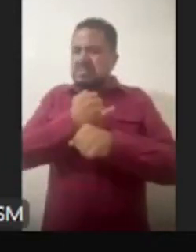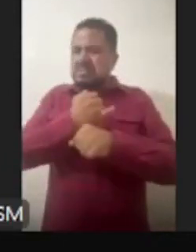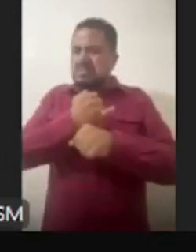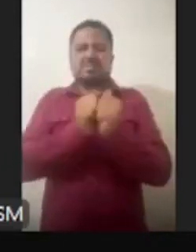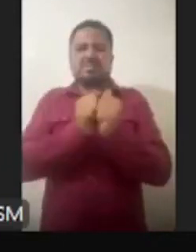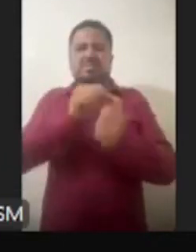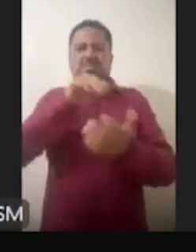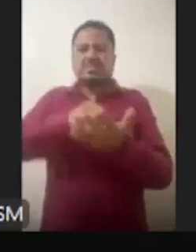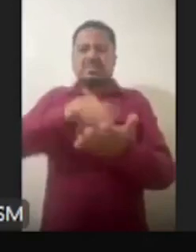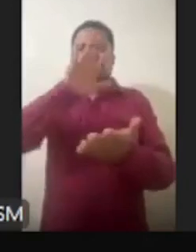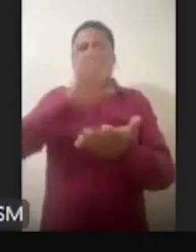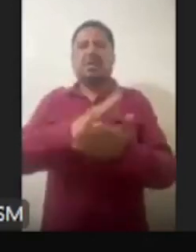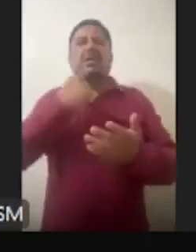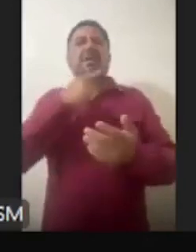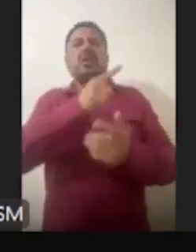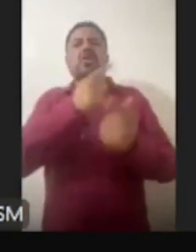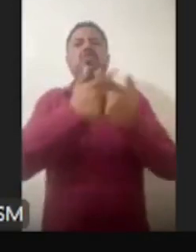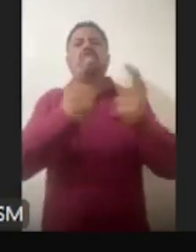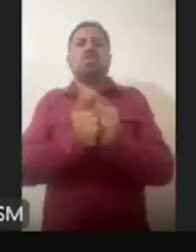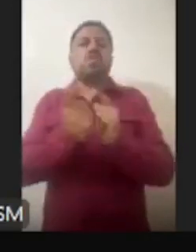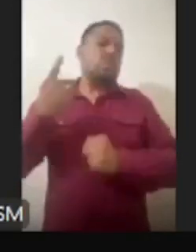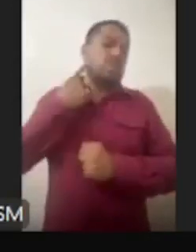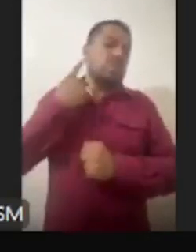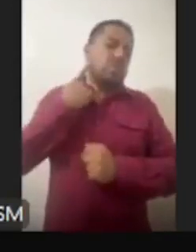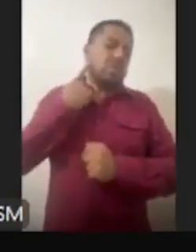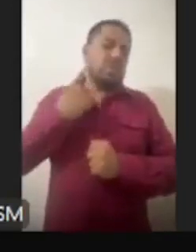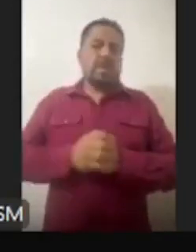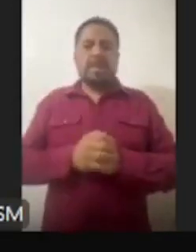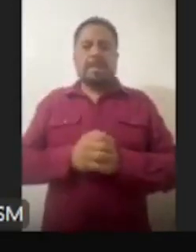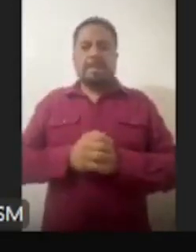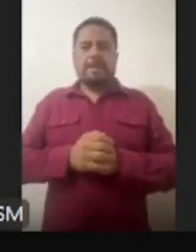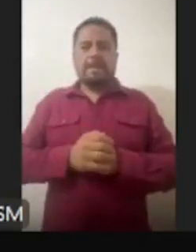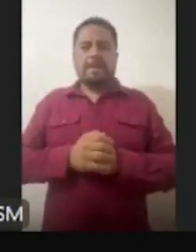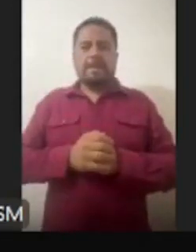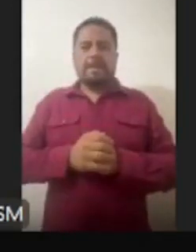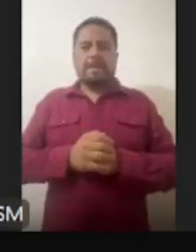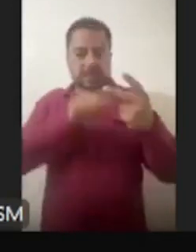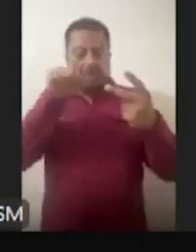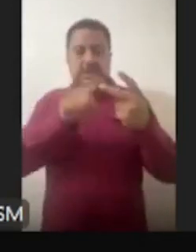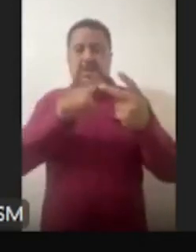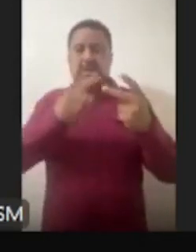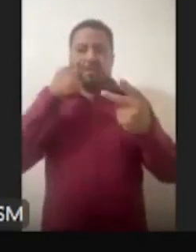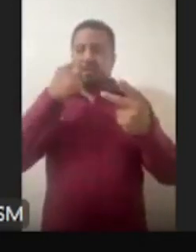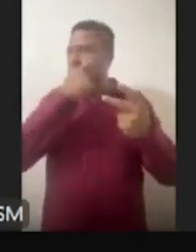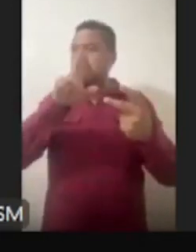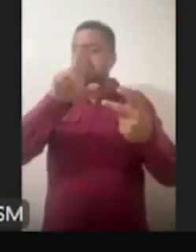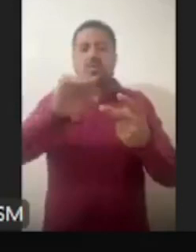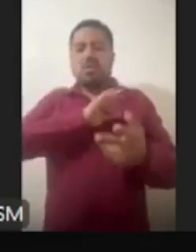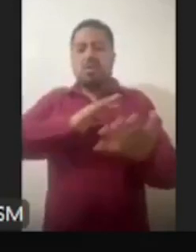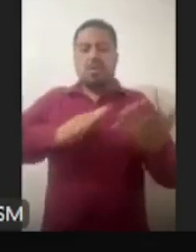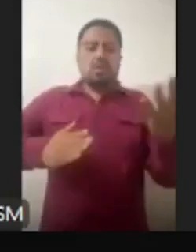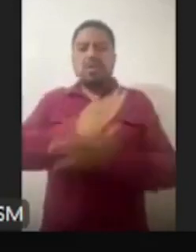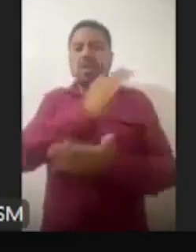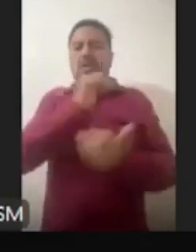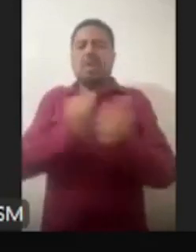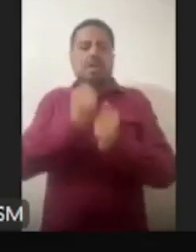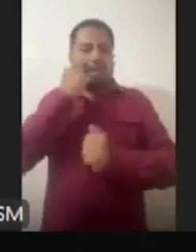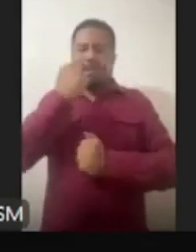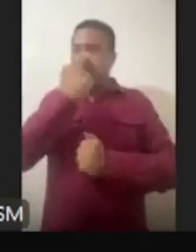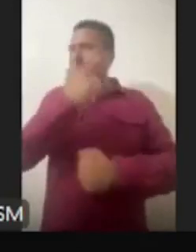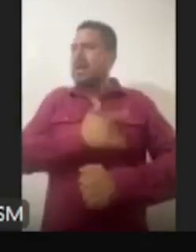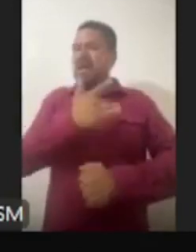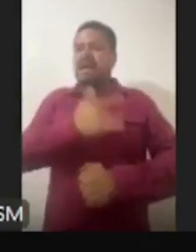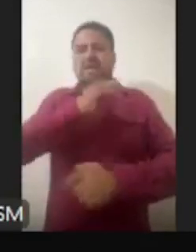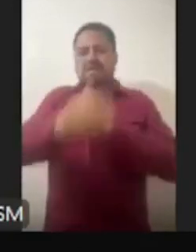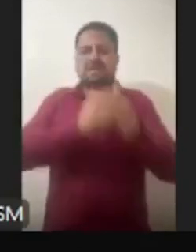partidista. En relación al segundo, se considera inoperante, toda vez que es inviable la pretensión final de la parte actora, pues no